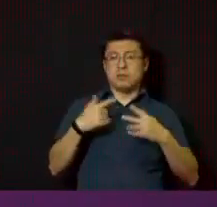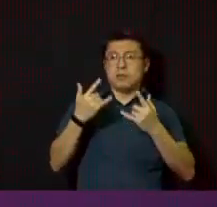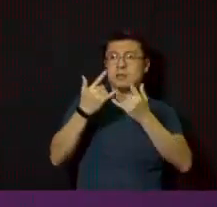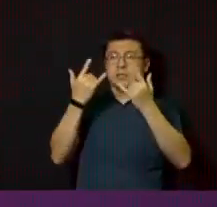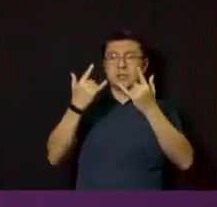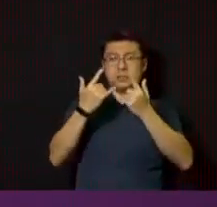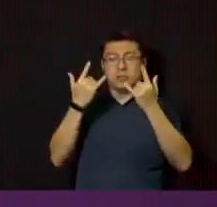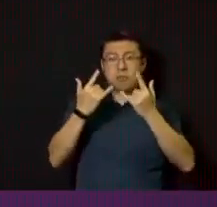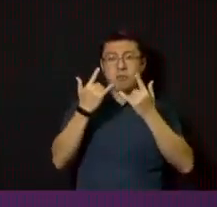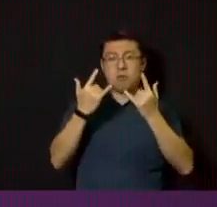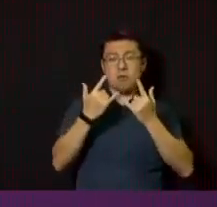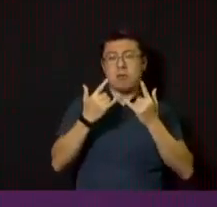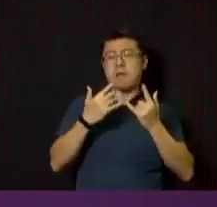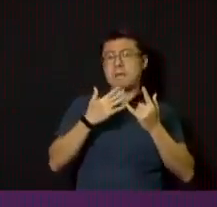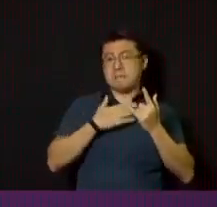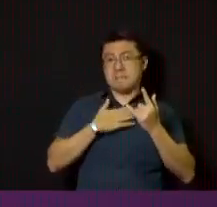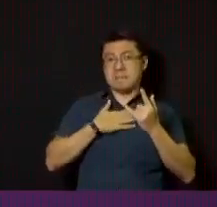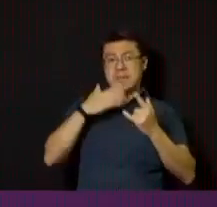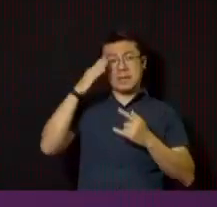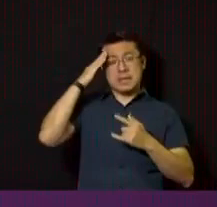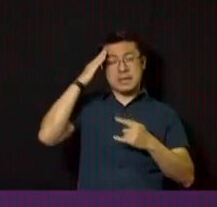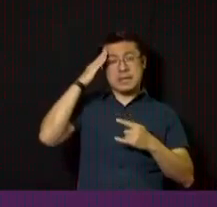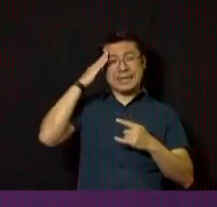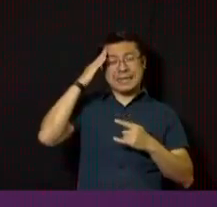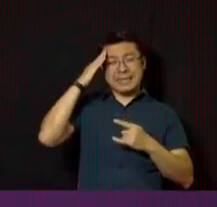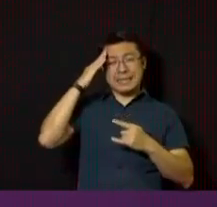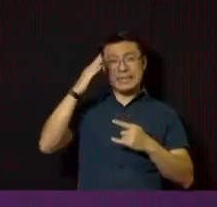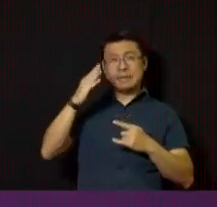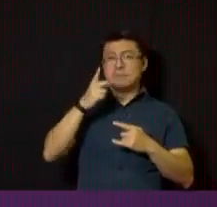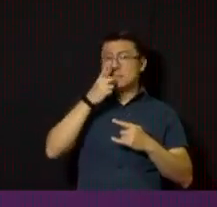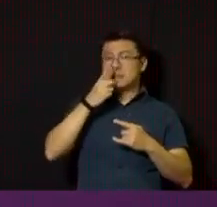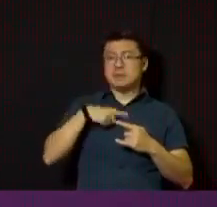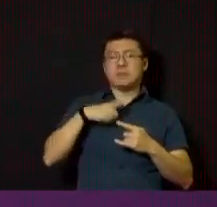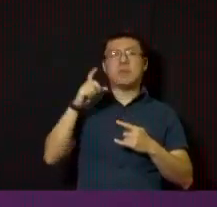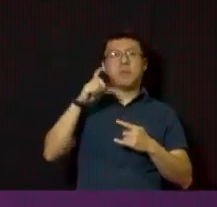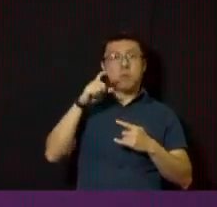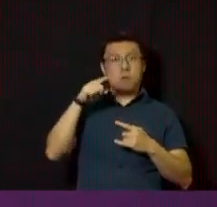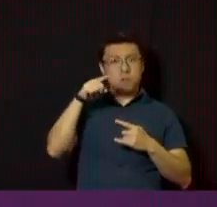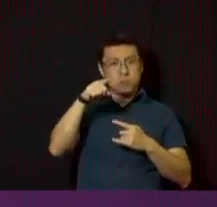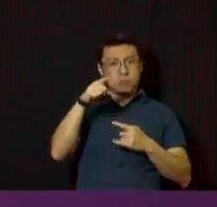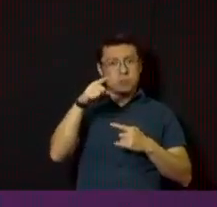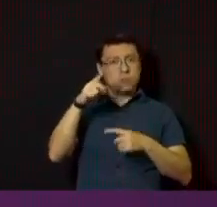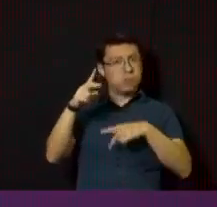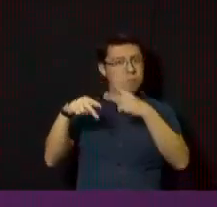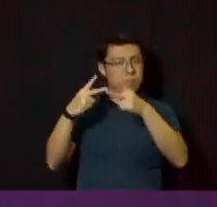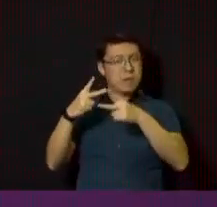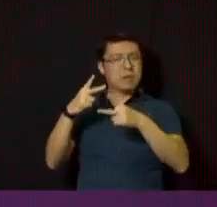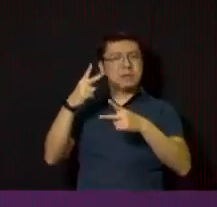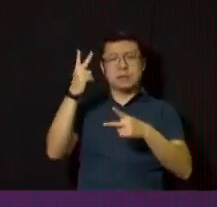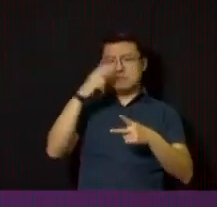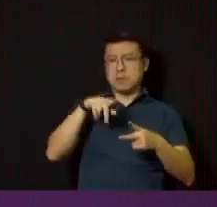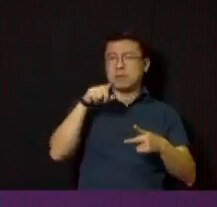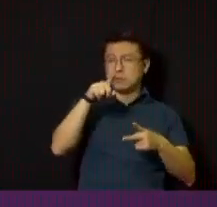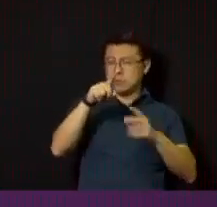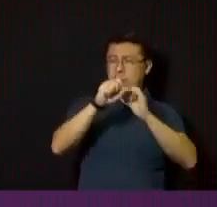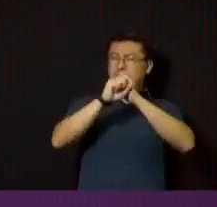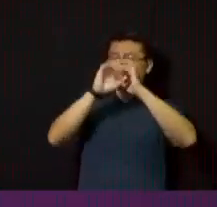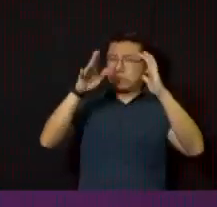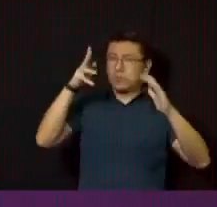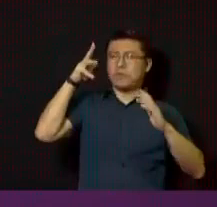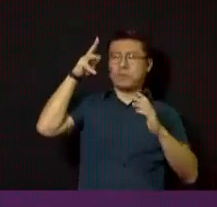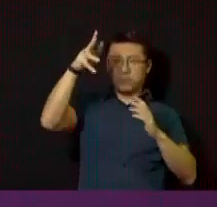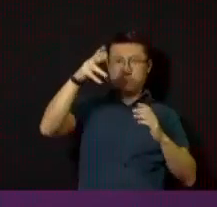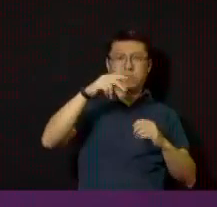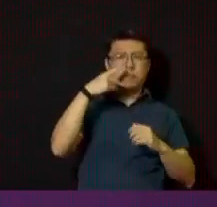mi patrocinador me decía: cuando vayas a México, tú vas a ver tu futuro. Cuando vayas a México, vas a ver